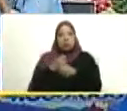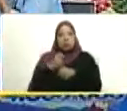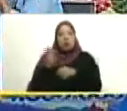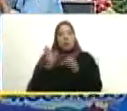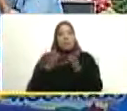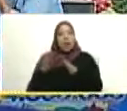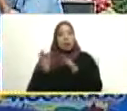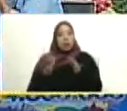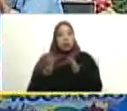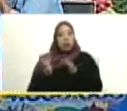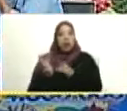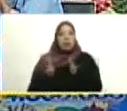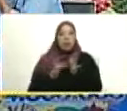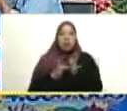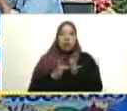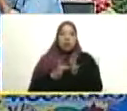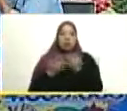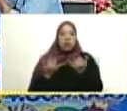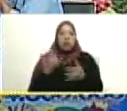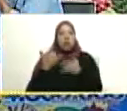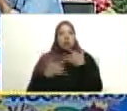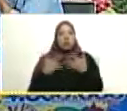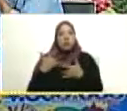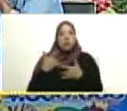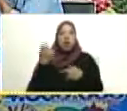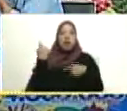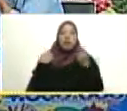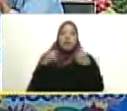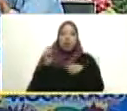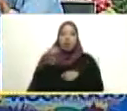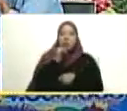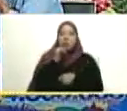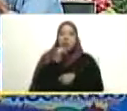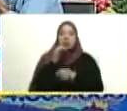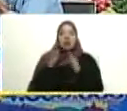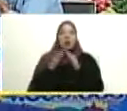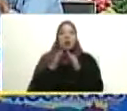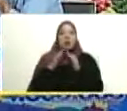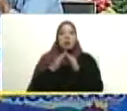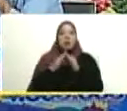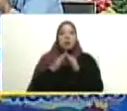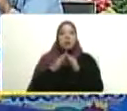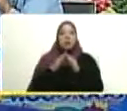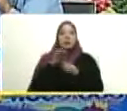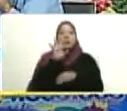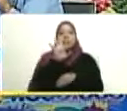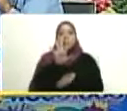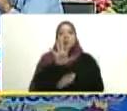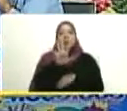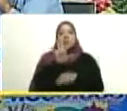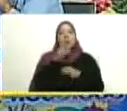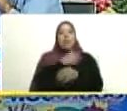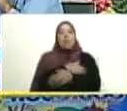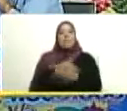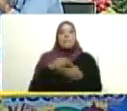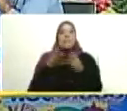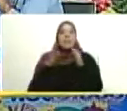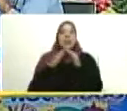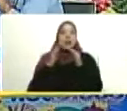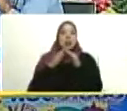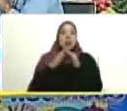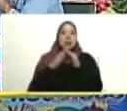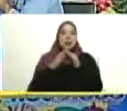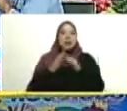abril, estaremos haciendo la fiesta de la vivienda número 5 millones de la gran misión Vivienda Venezuela.